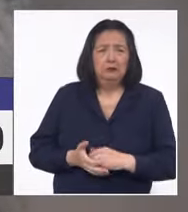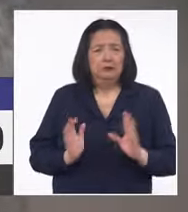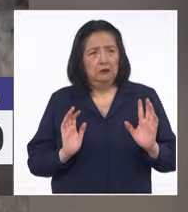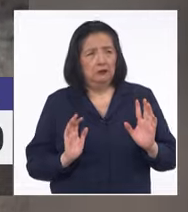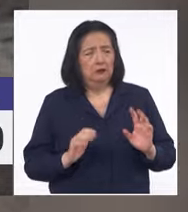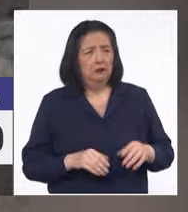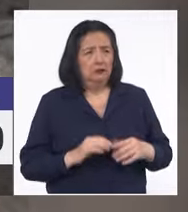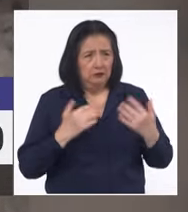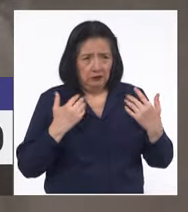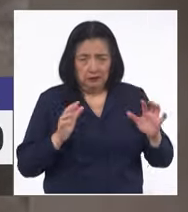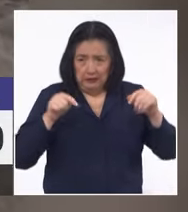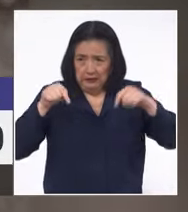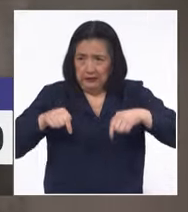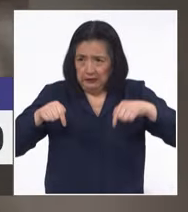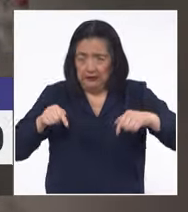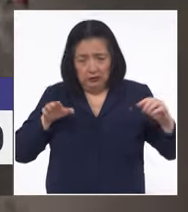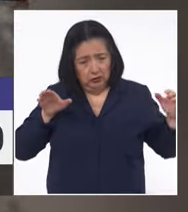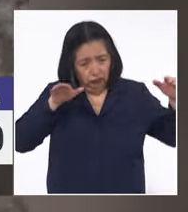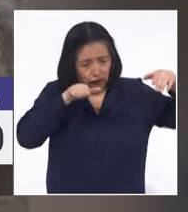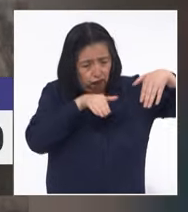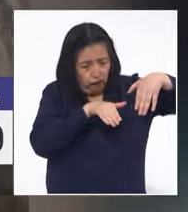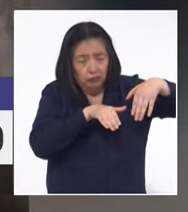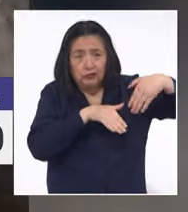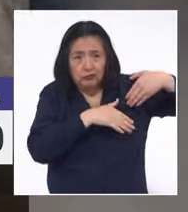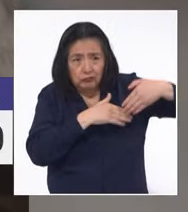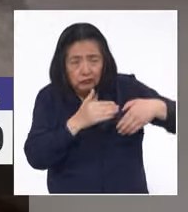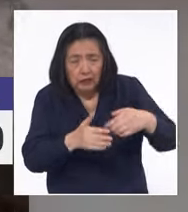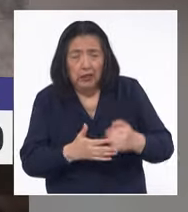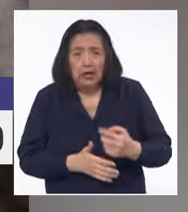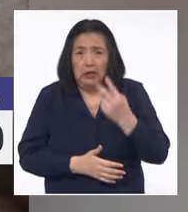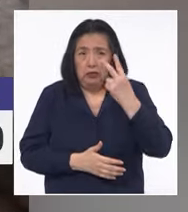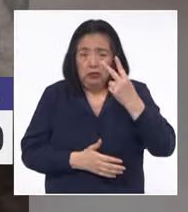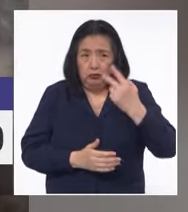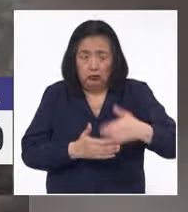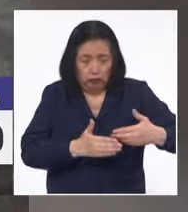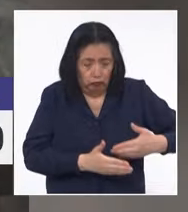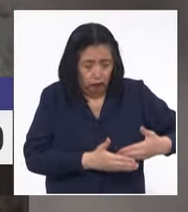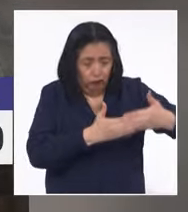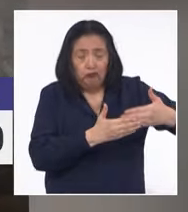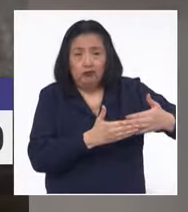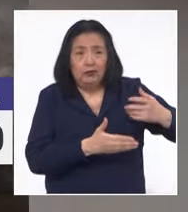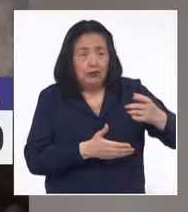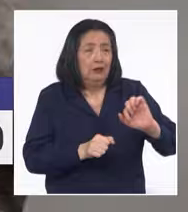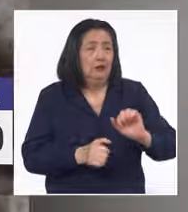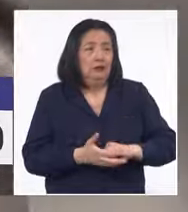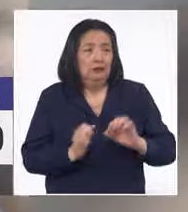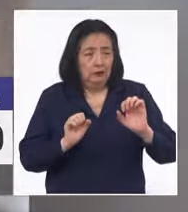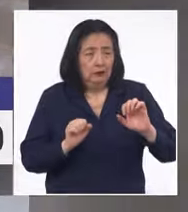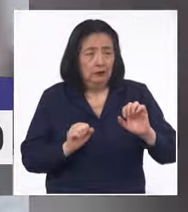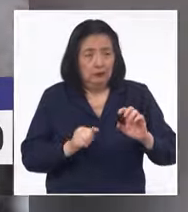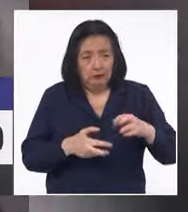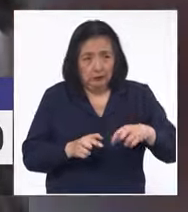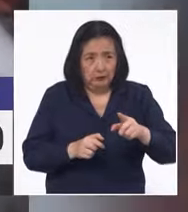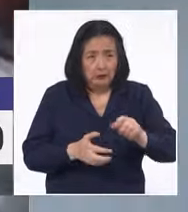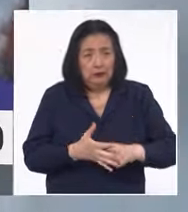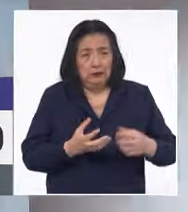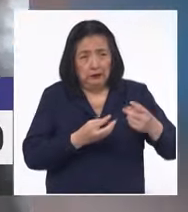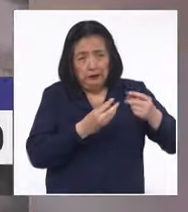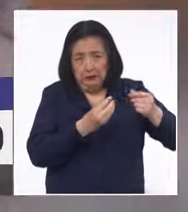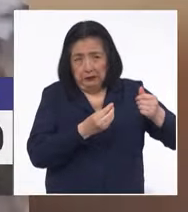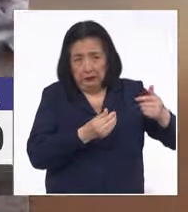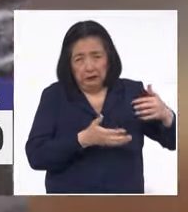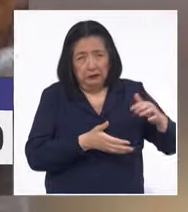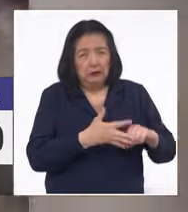hay instalados en esta quebrada de Huascarán, hay dos diques que han permitido justamente que este lodo que